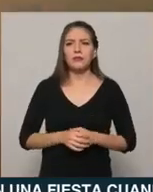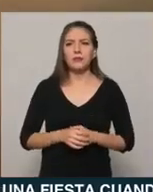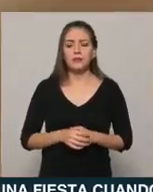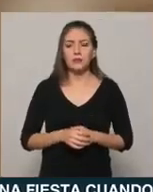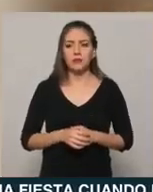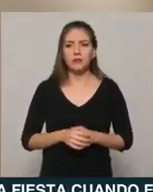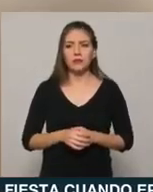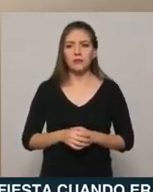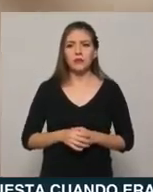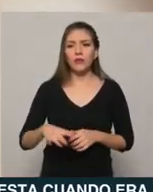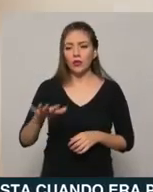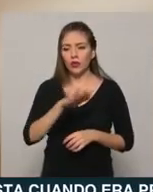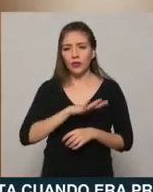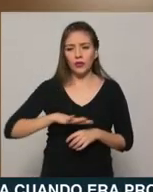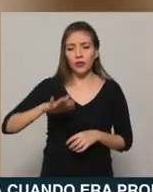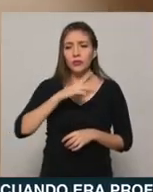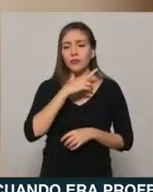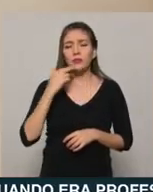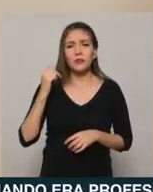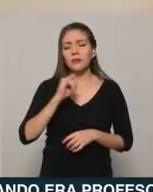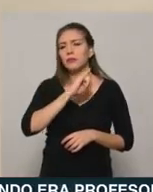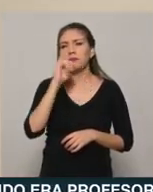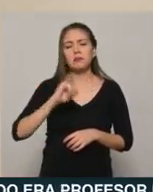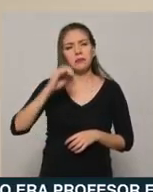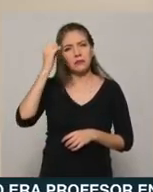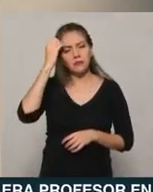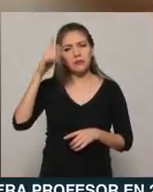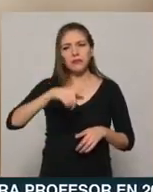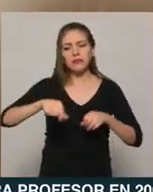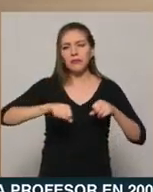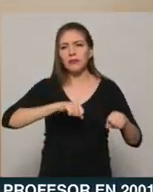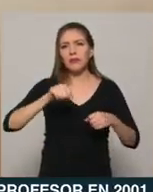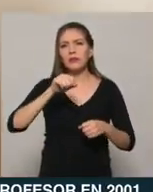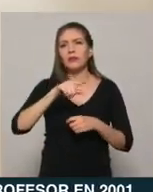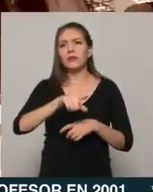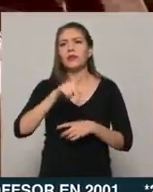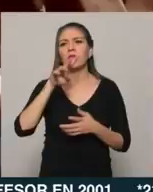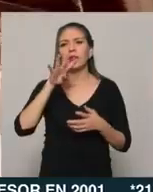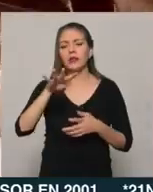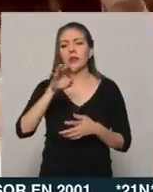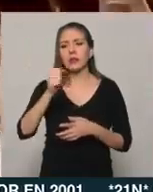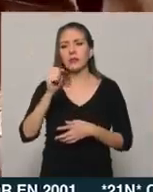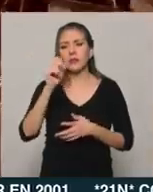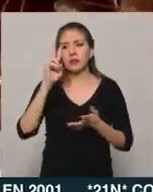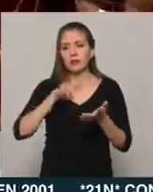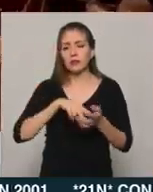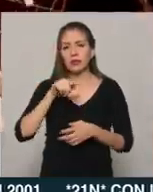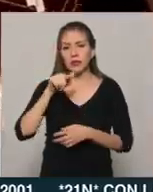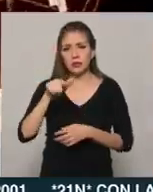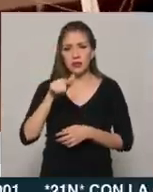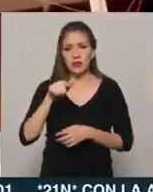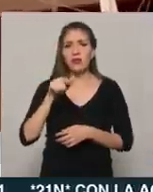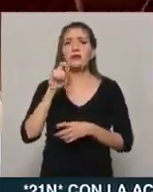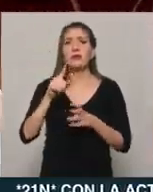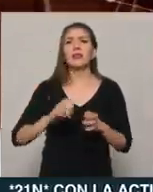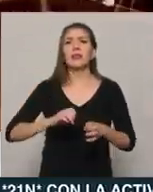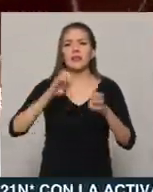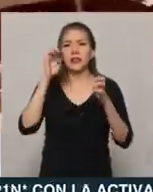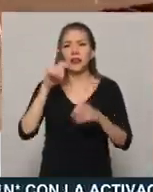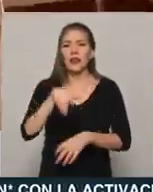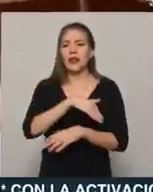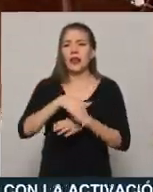La colonia Roma nunca olvidará el sismo del 19 de septiembre de 2017. El edificio ubicado en Álvaro